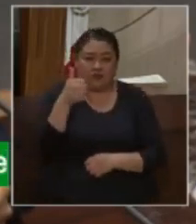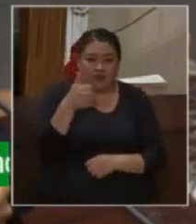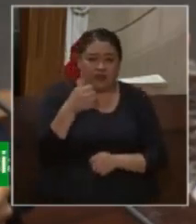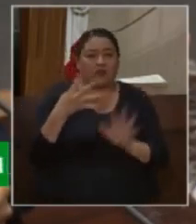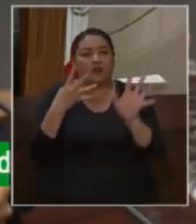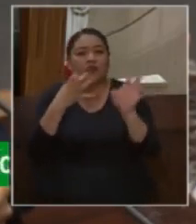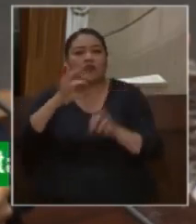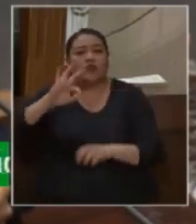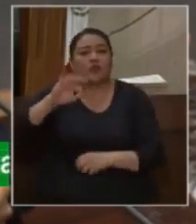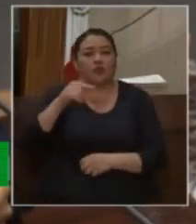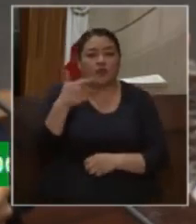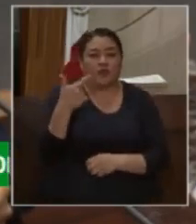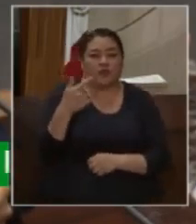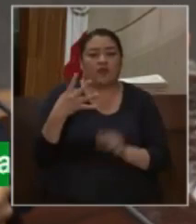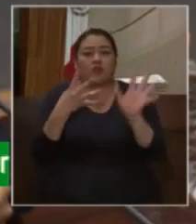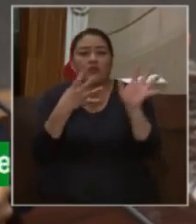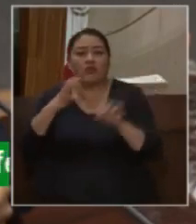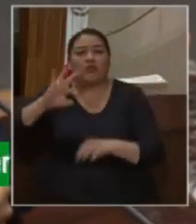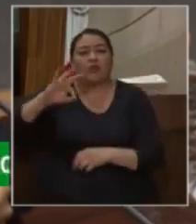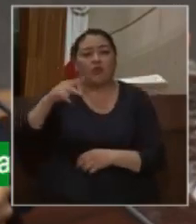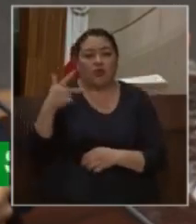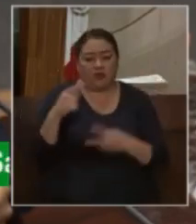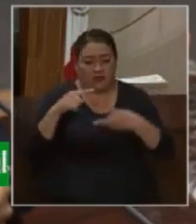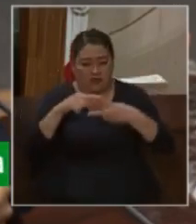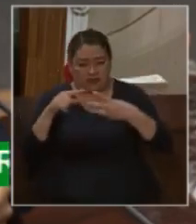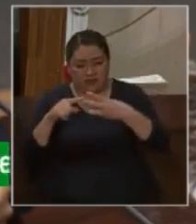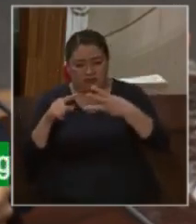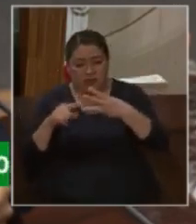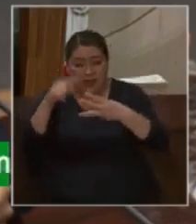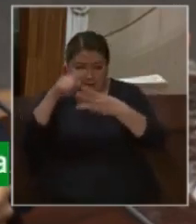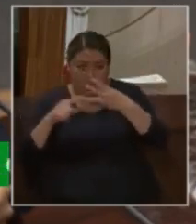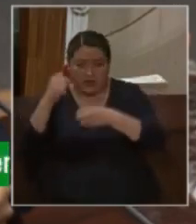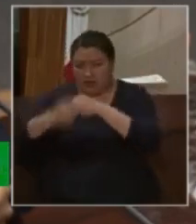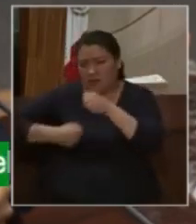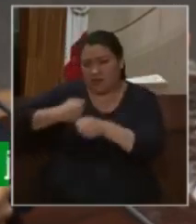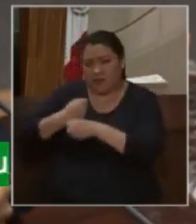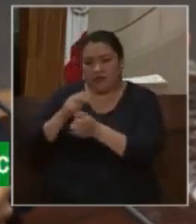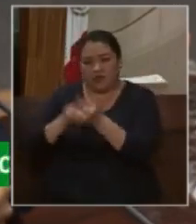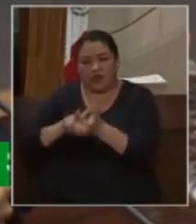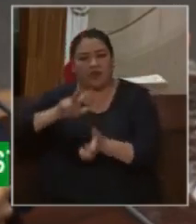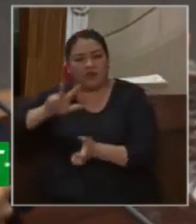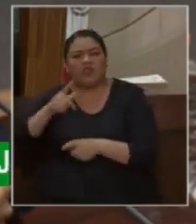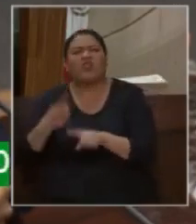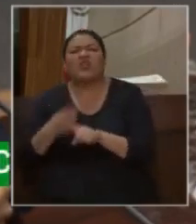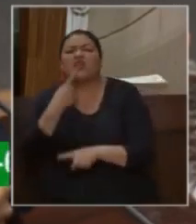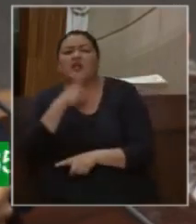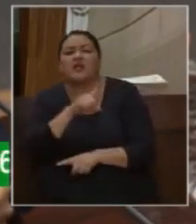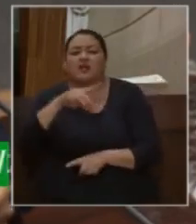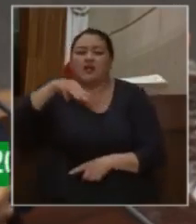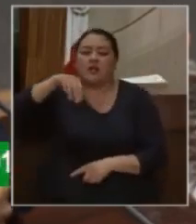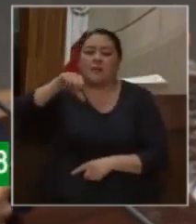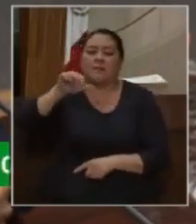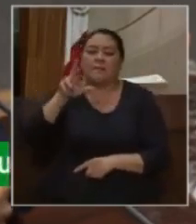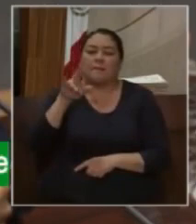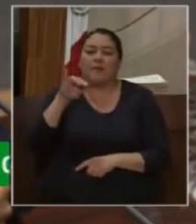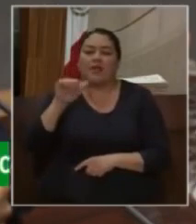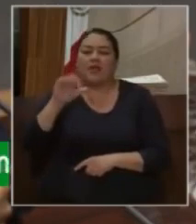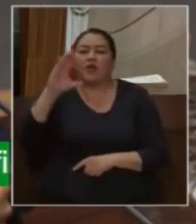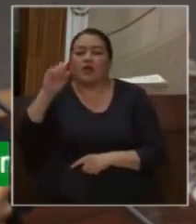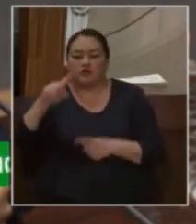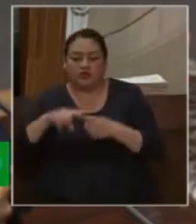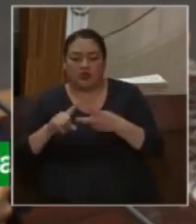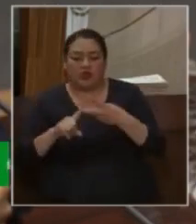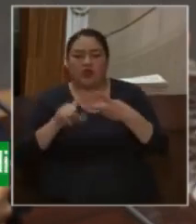946, 947 y 948 de 2018, promovidos por María Consuelo Barahona López,